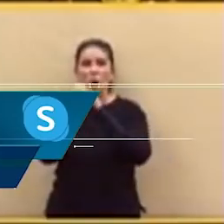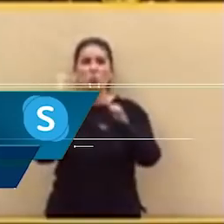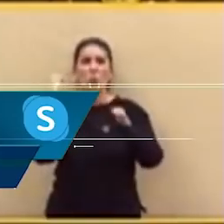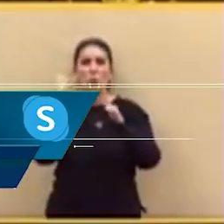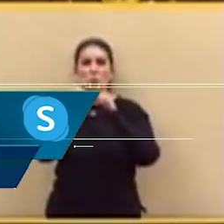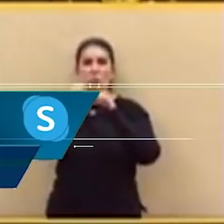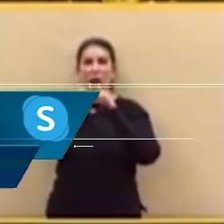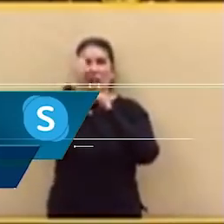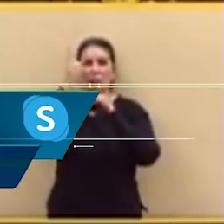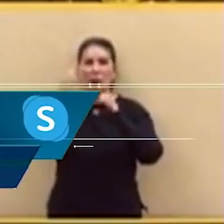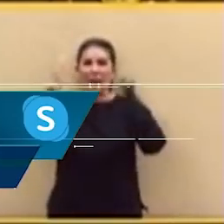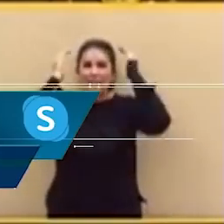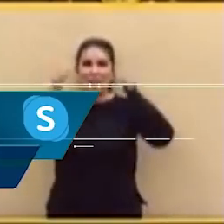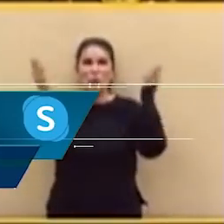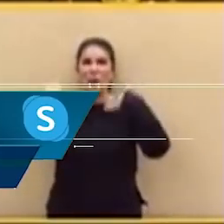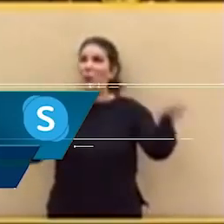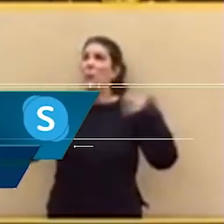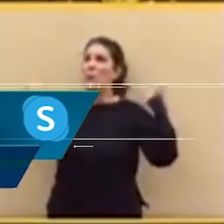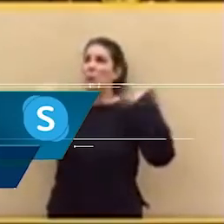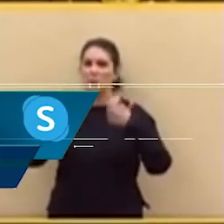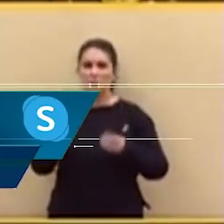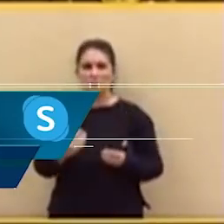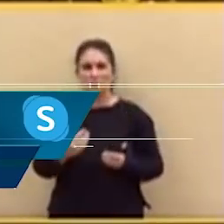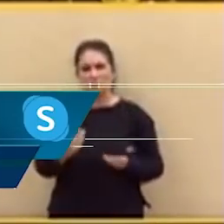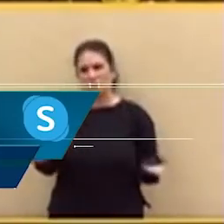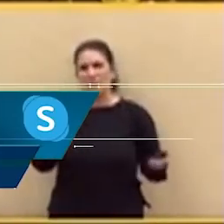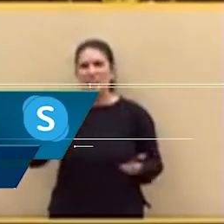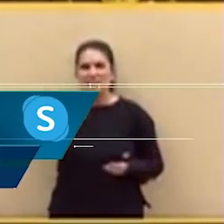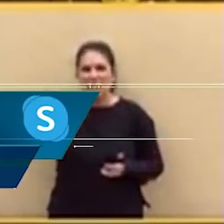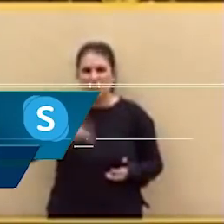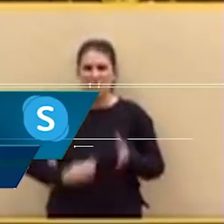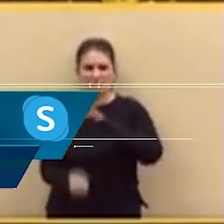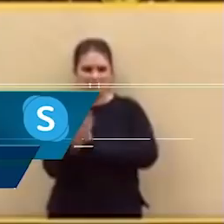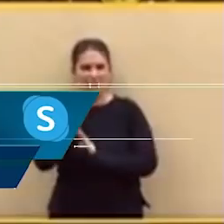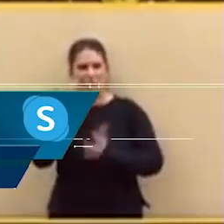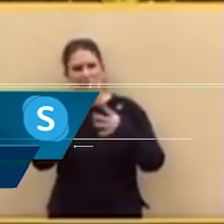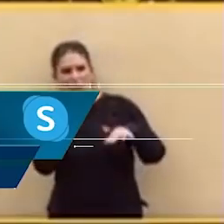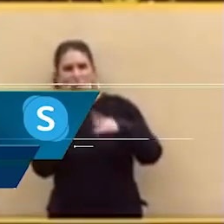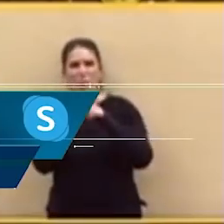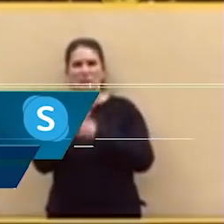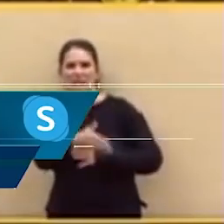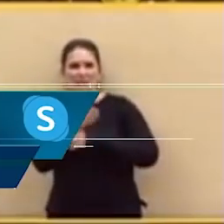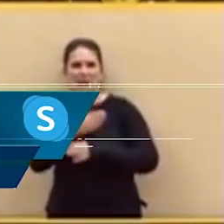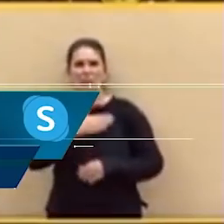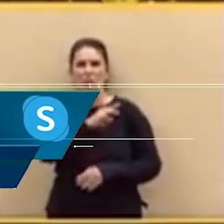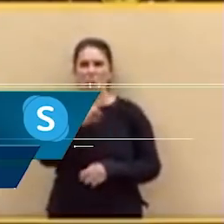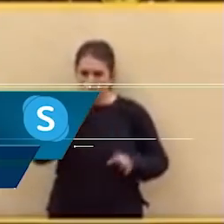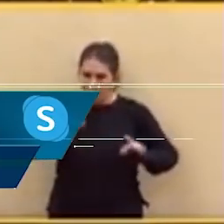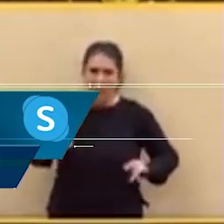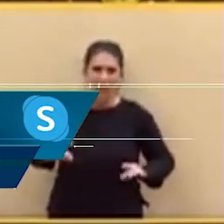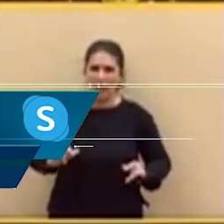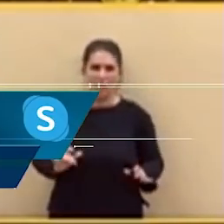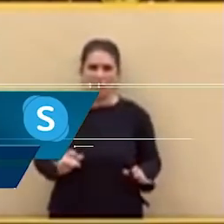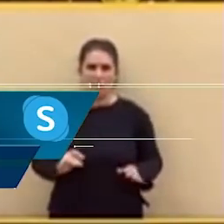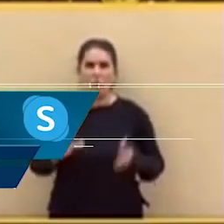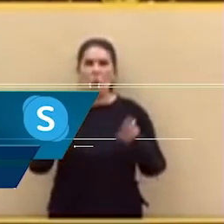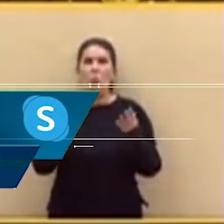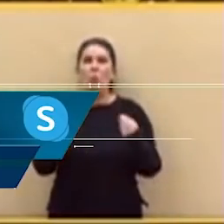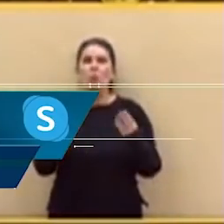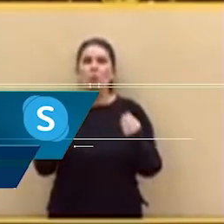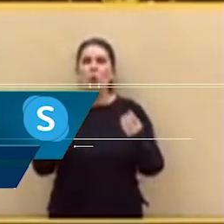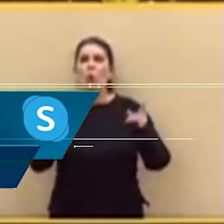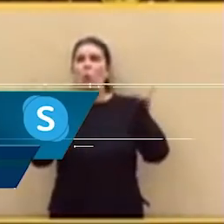exactamente lo mismo. Pero cuando quieres tanto a ese partido, ¿no? Que ha sido un poco la referencia del centro derecha durante estos 40 años